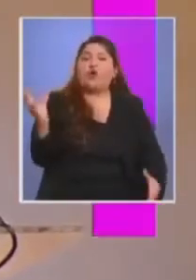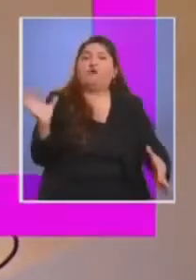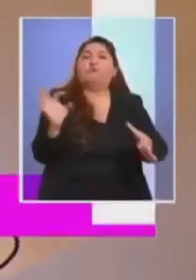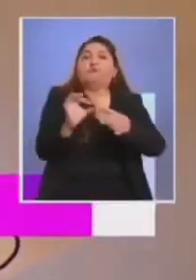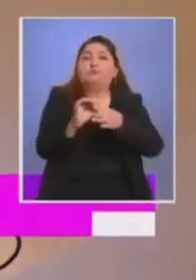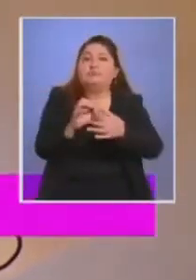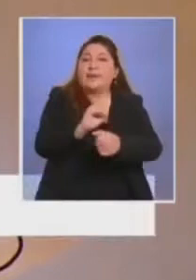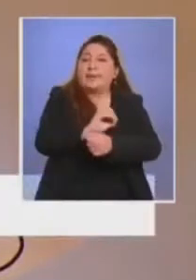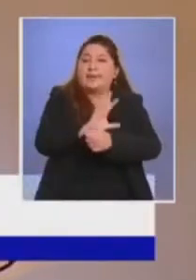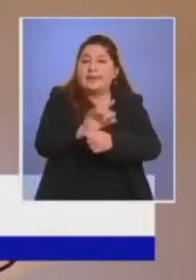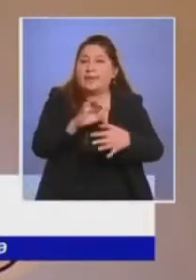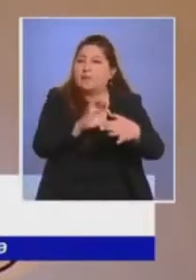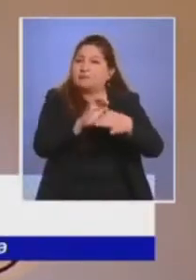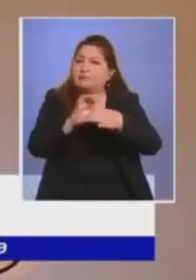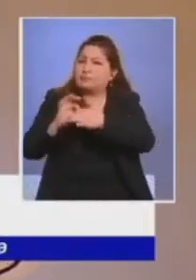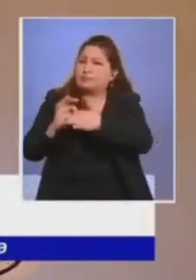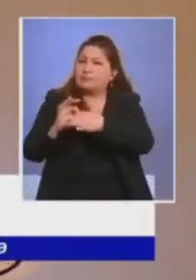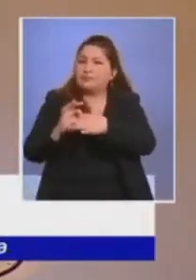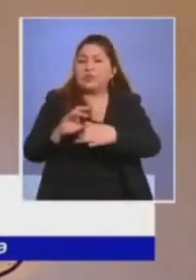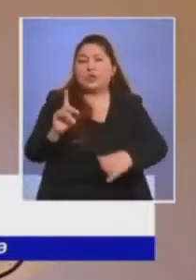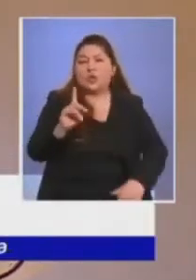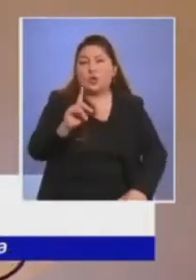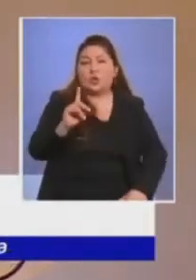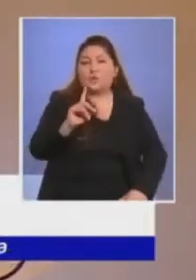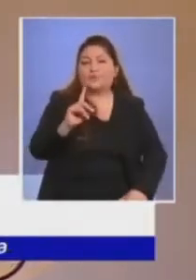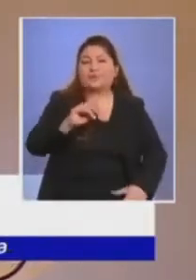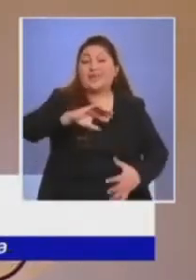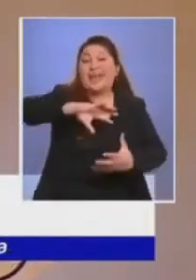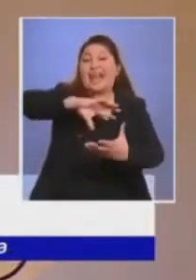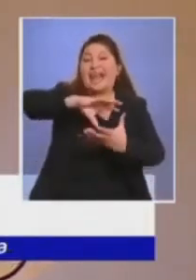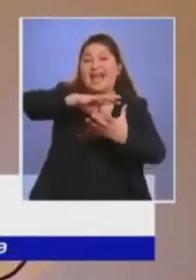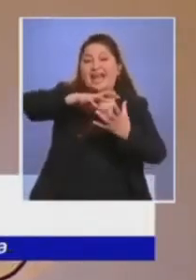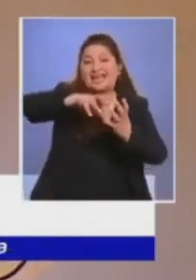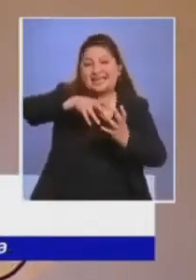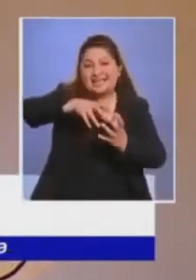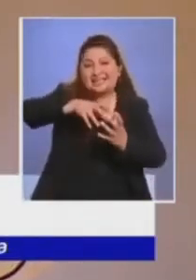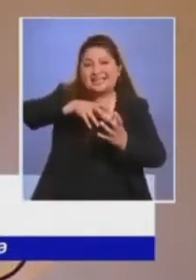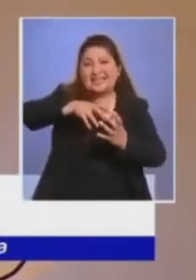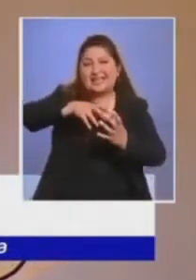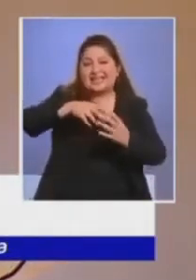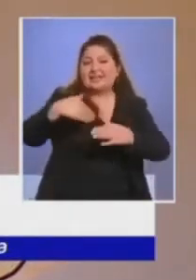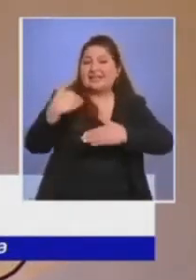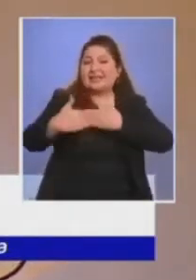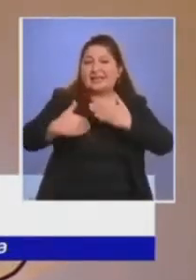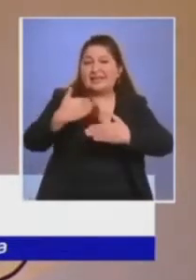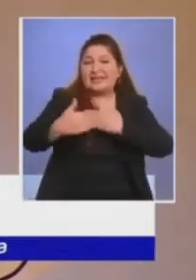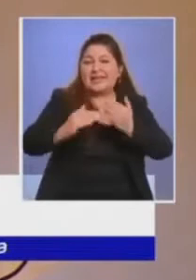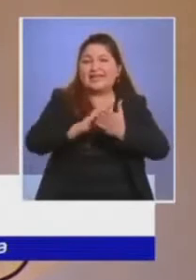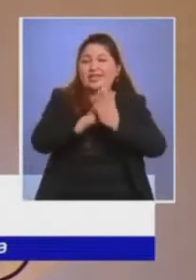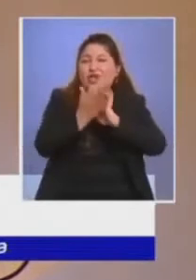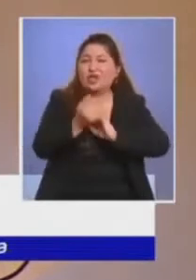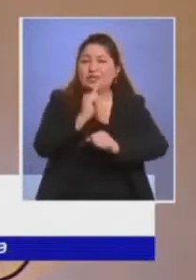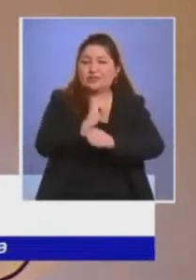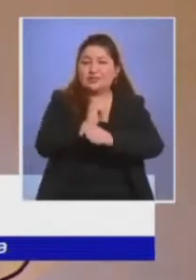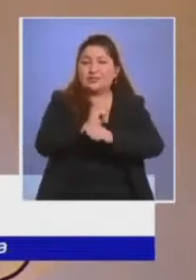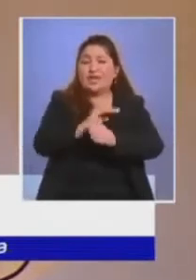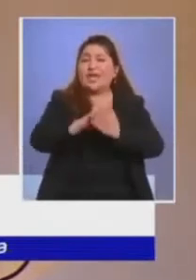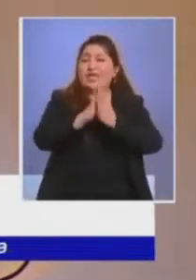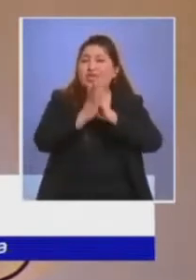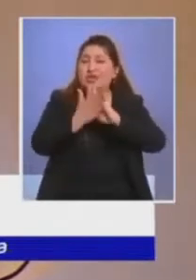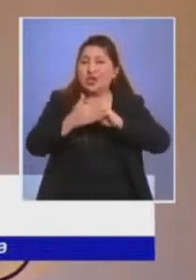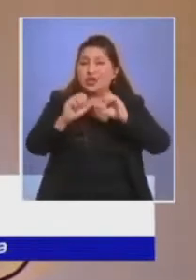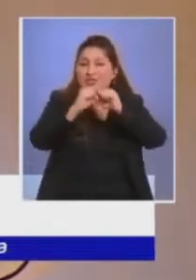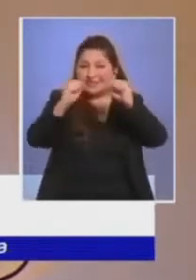porque normalmente pareciera ser que la crisis general de toda la institucionalidad y de todo el sistema, desde el punto de